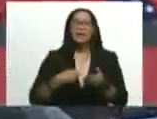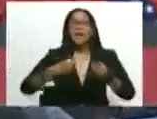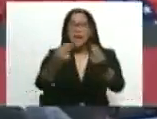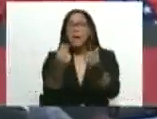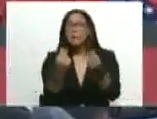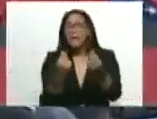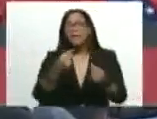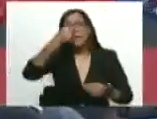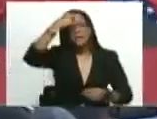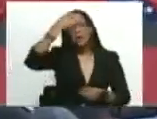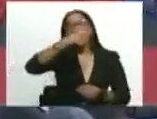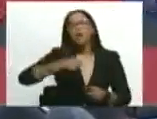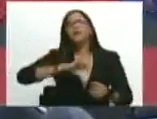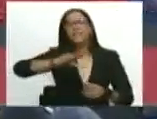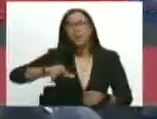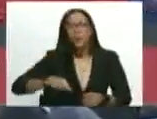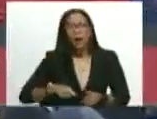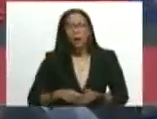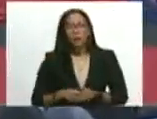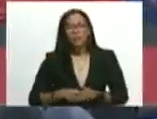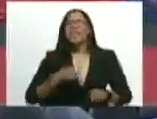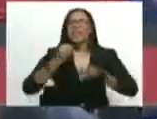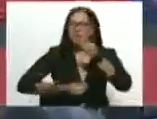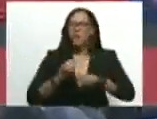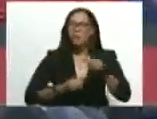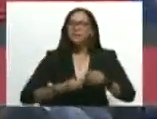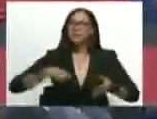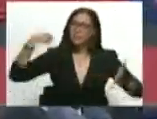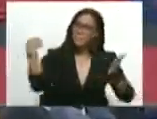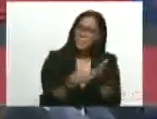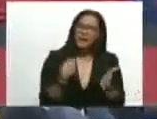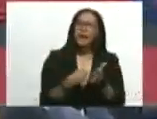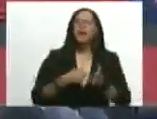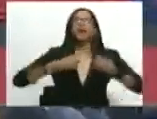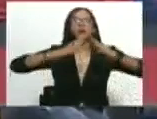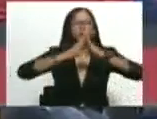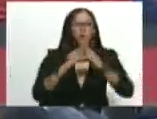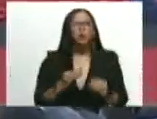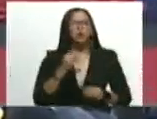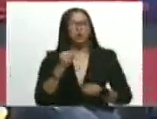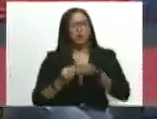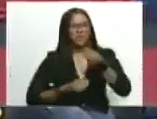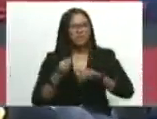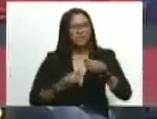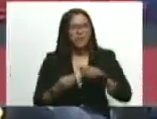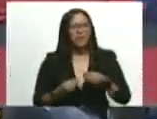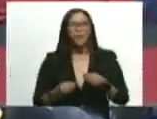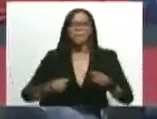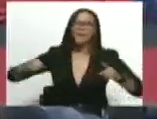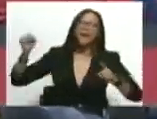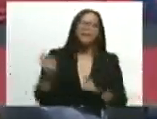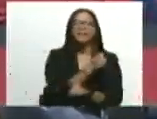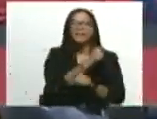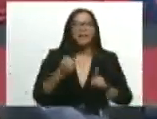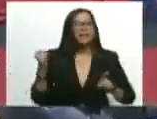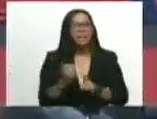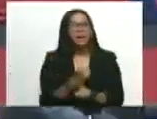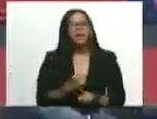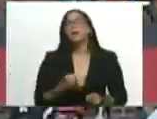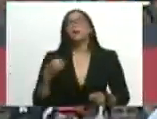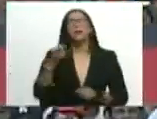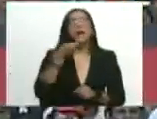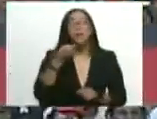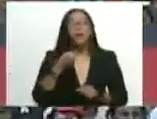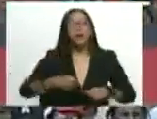plata del pueblo que se robaron les vamos a hacer pagar todo lo que hicieron para maltratarnos para tratar